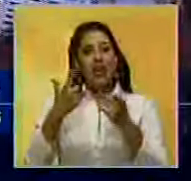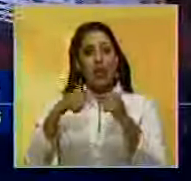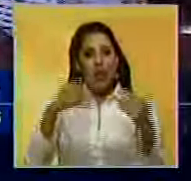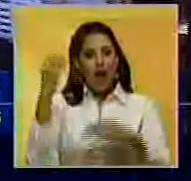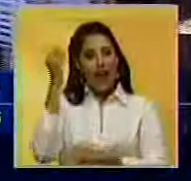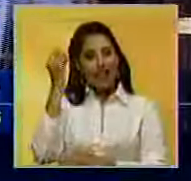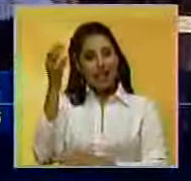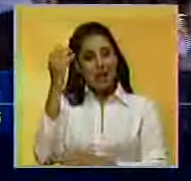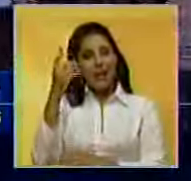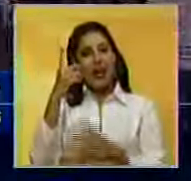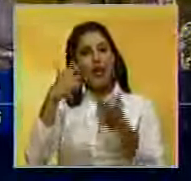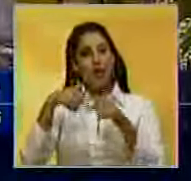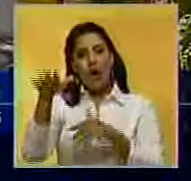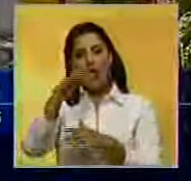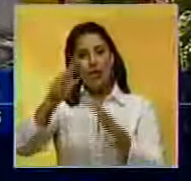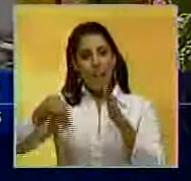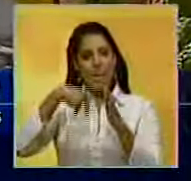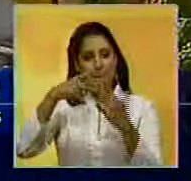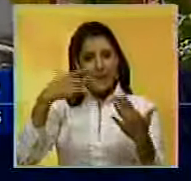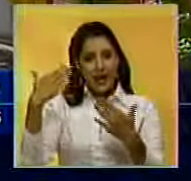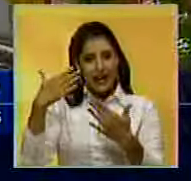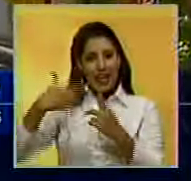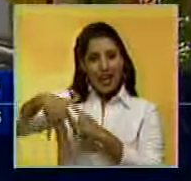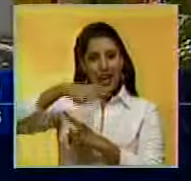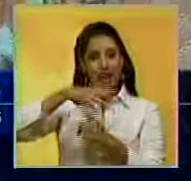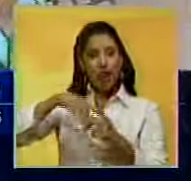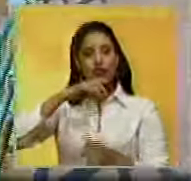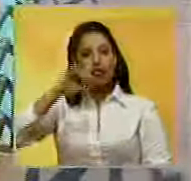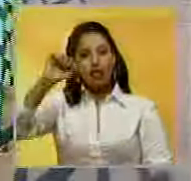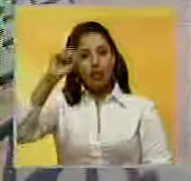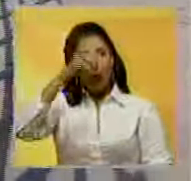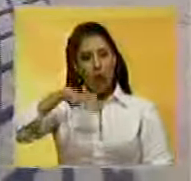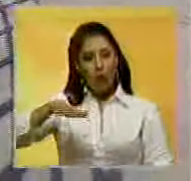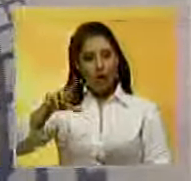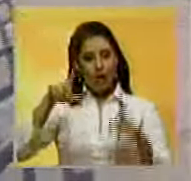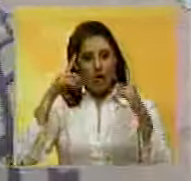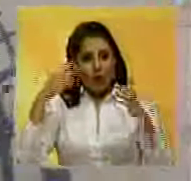durante una asamblea llevada a cabo en el Parque Temático Ecosocialista de la población de Macuto.